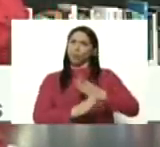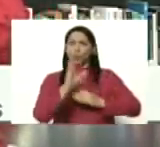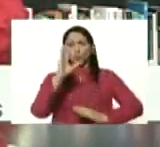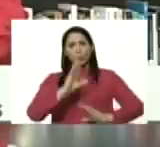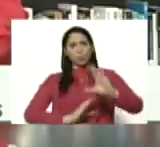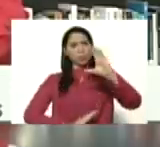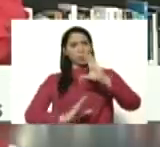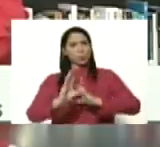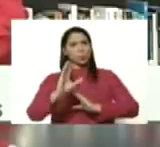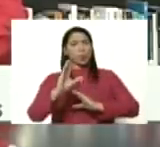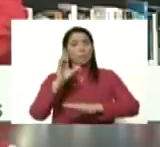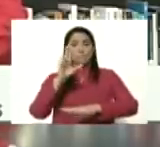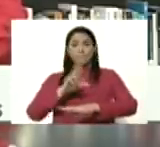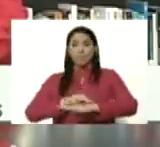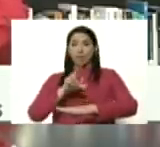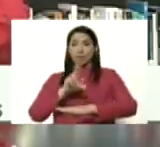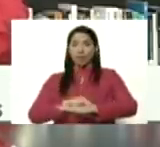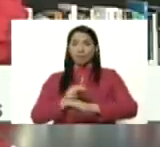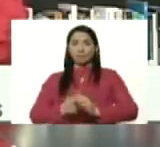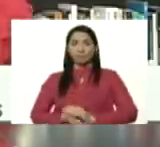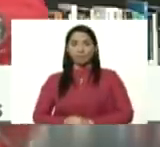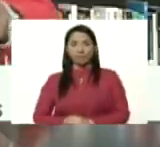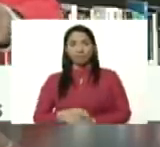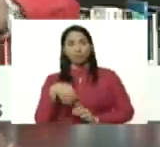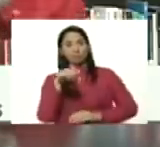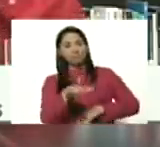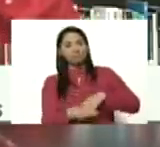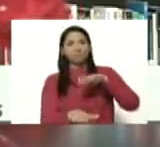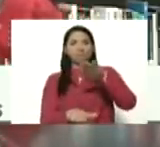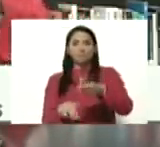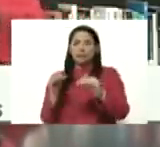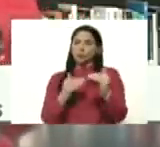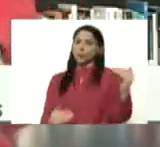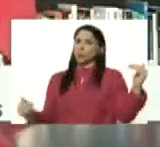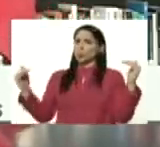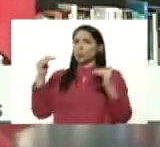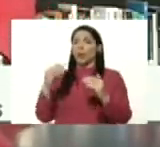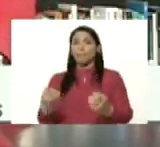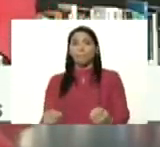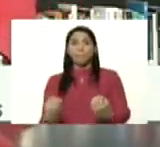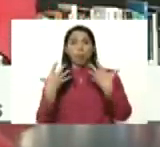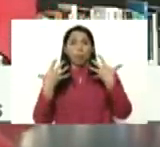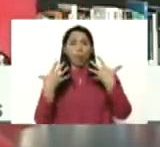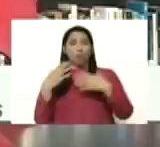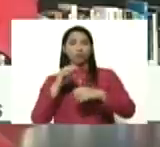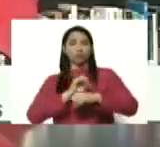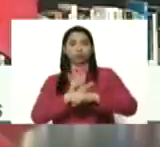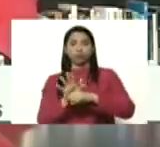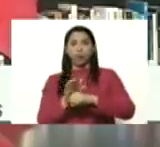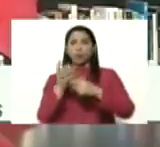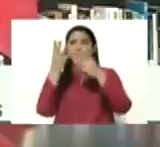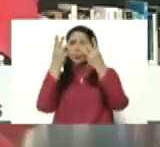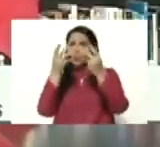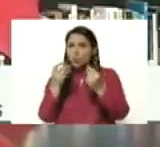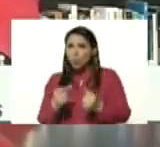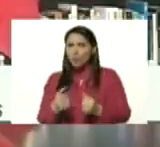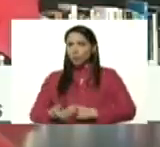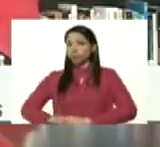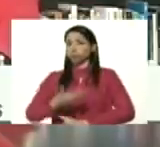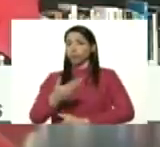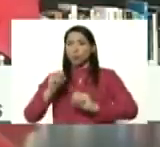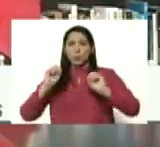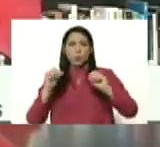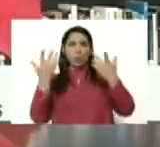científica, médica, avanzando por encima de esta pandemia con números récord de